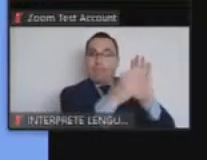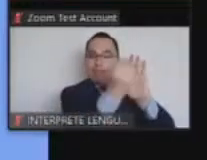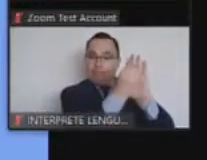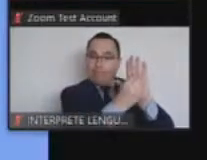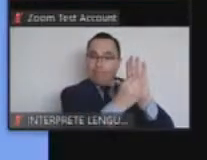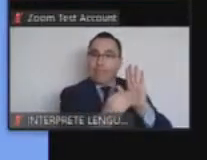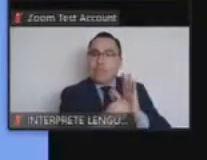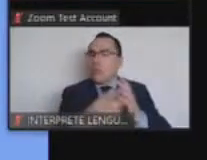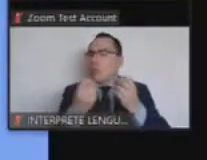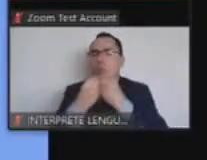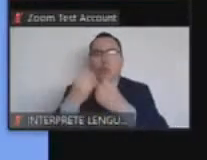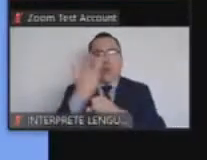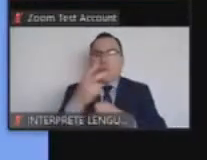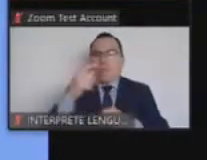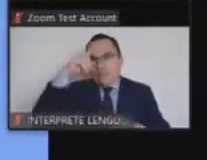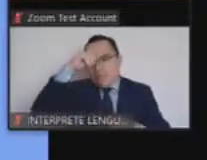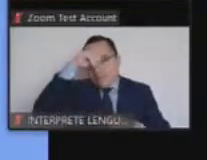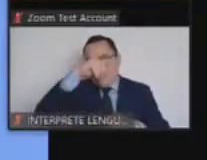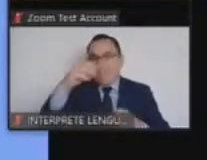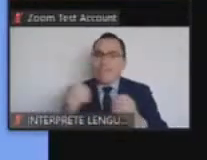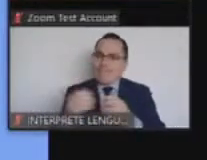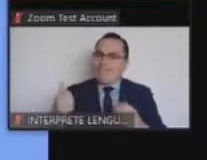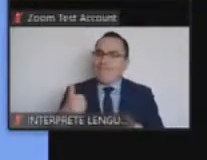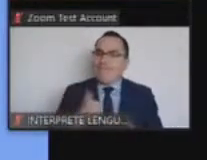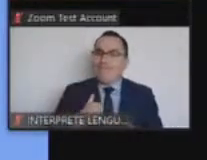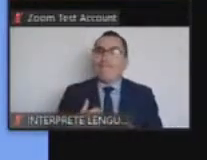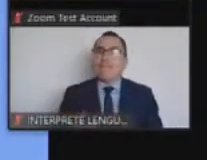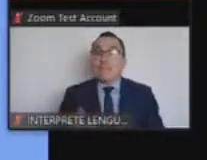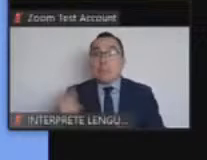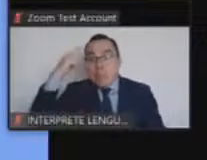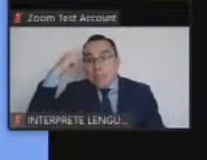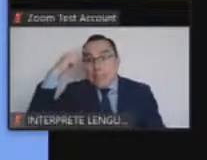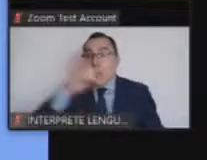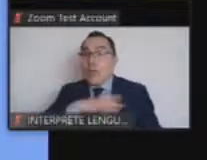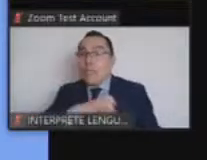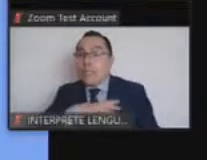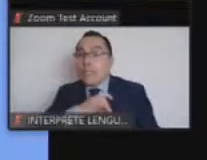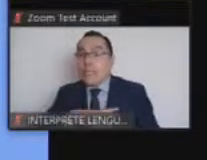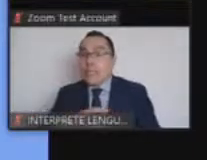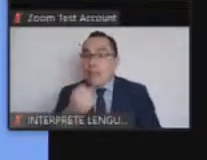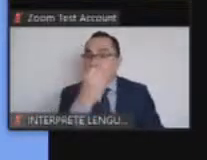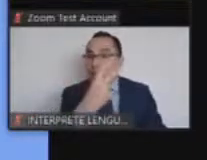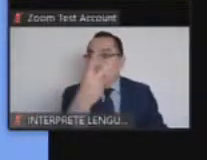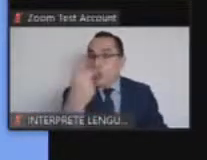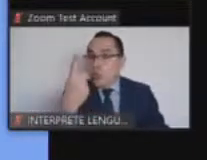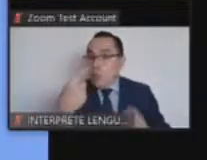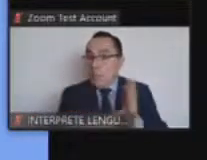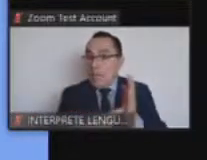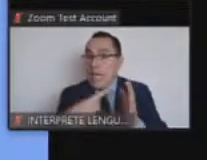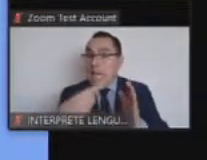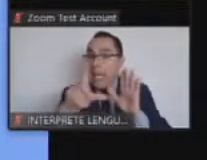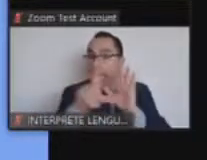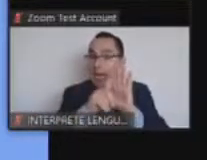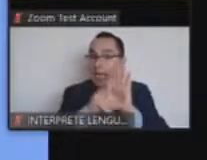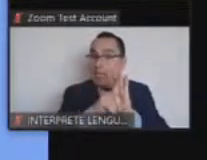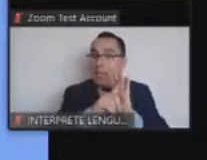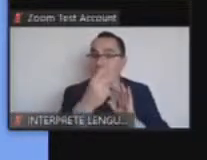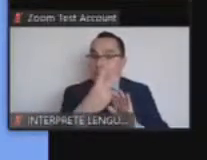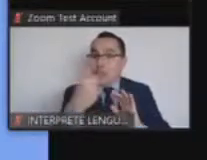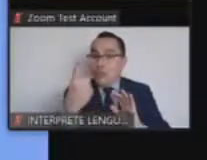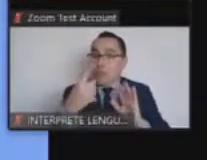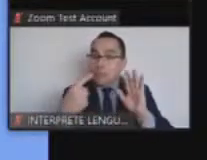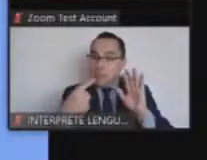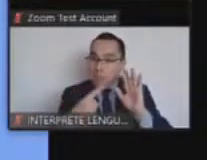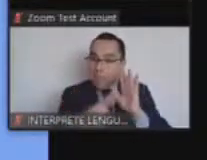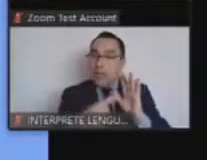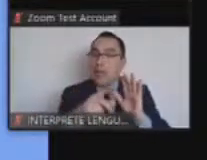muchas dificultades que esa aplicación tiene. Pensemos que en Chile tenemos 21.000 y tantas leyes, tenemos numerosa cantidad